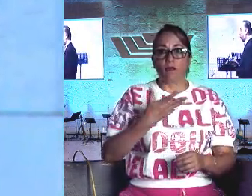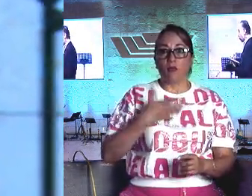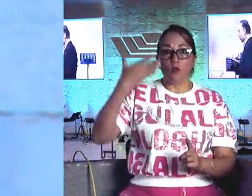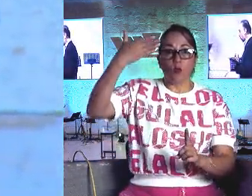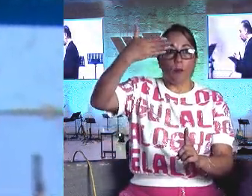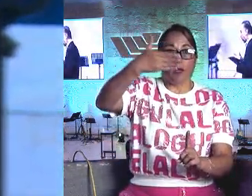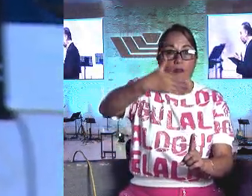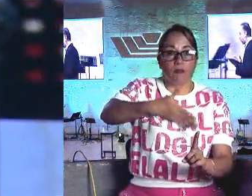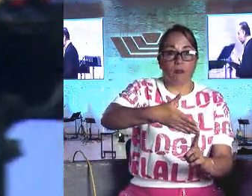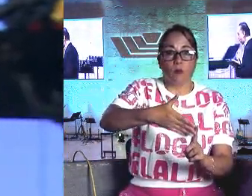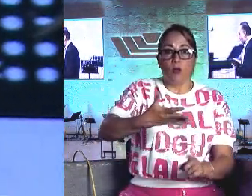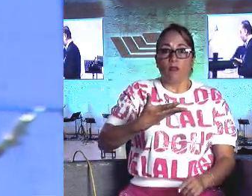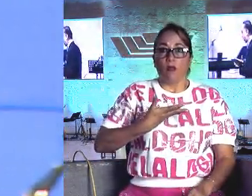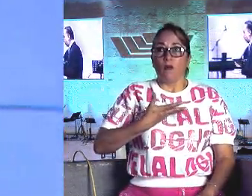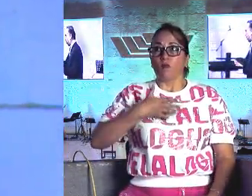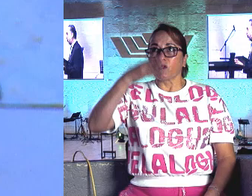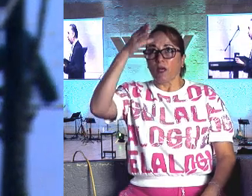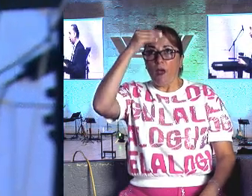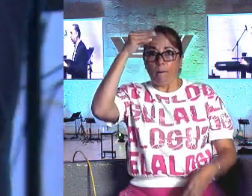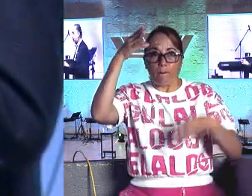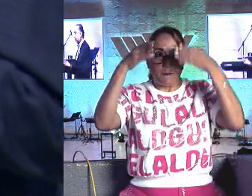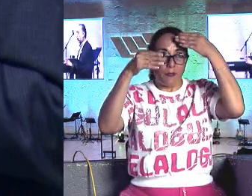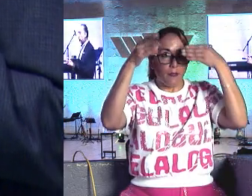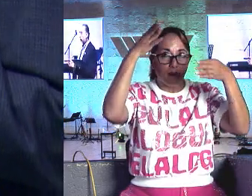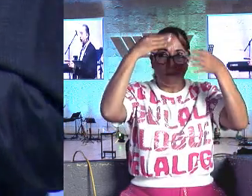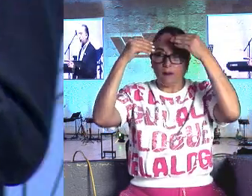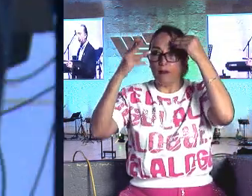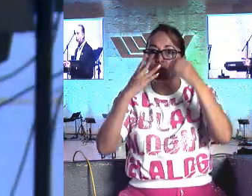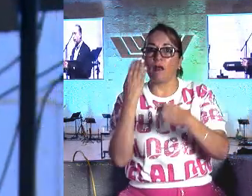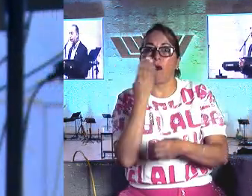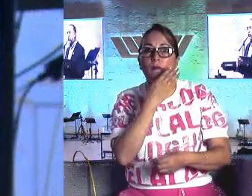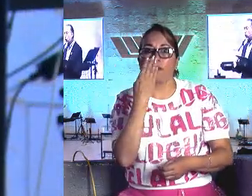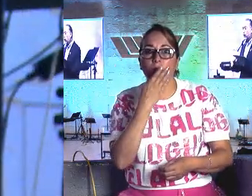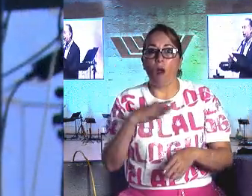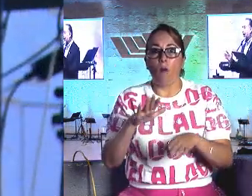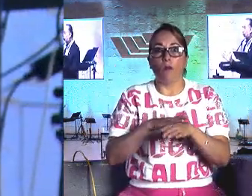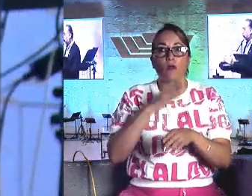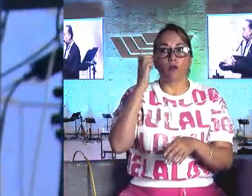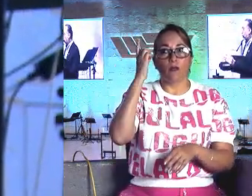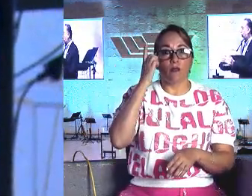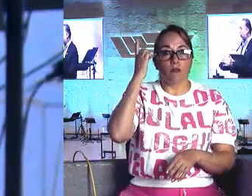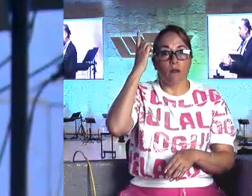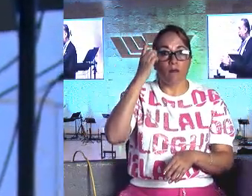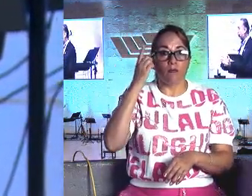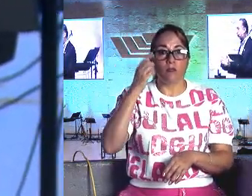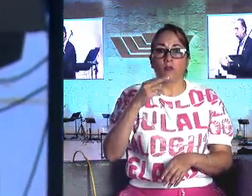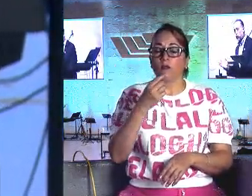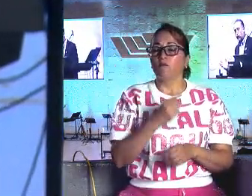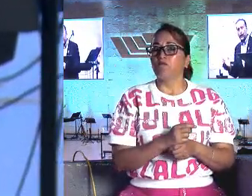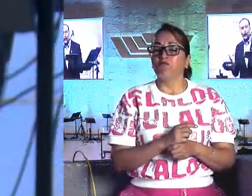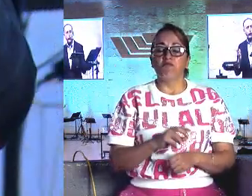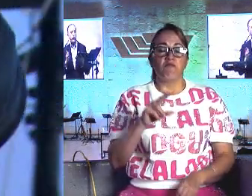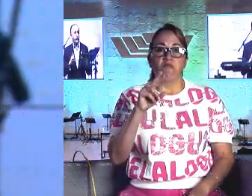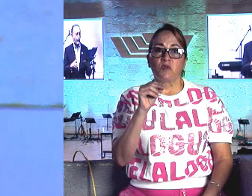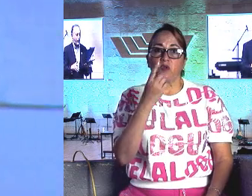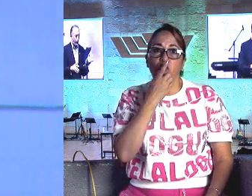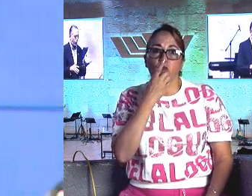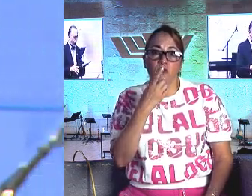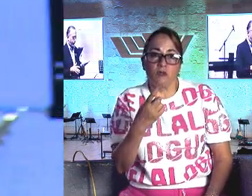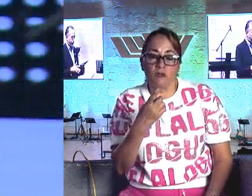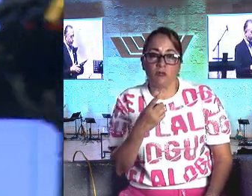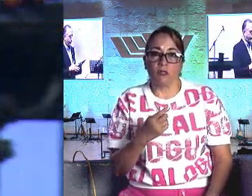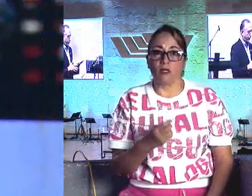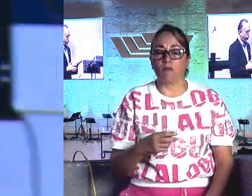tú y yo tenemos que aprender en la palabra. Porque David no niega sus problemas, no niega sus